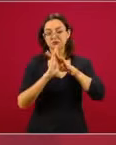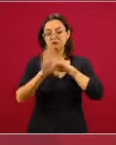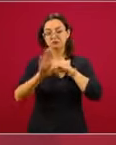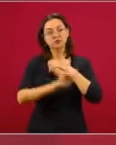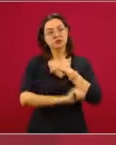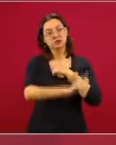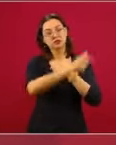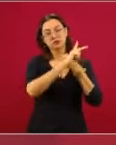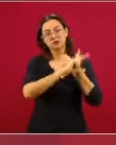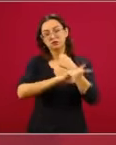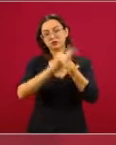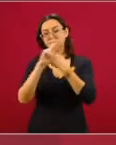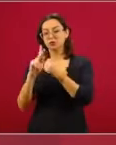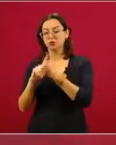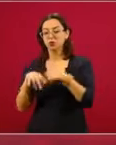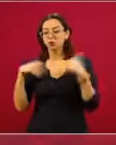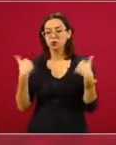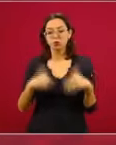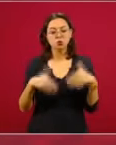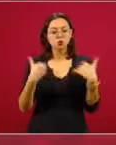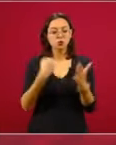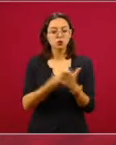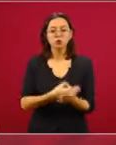migrantes, héroes